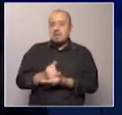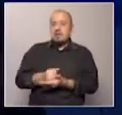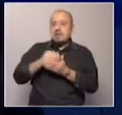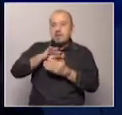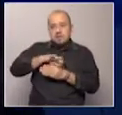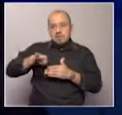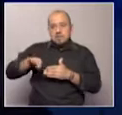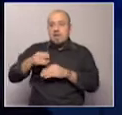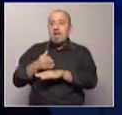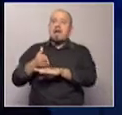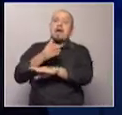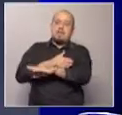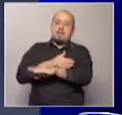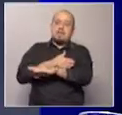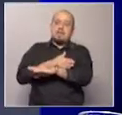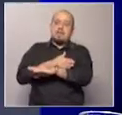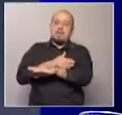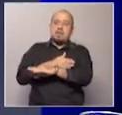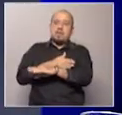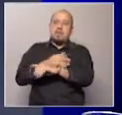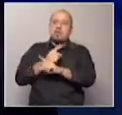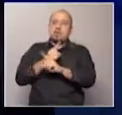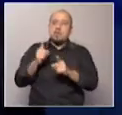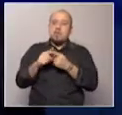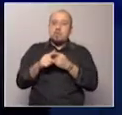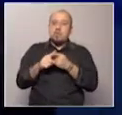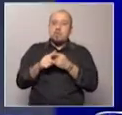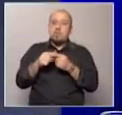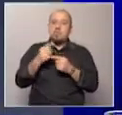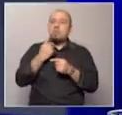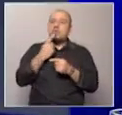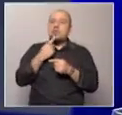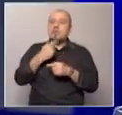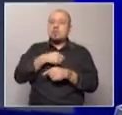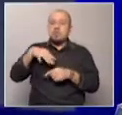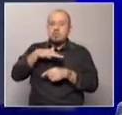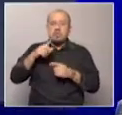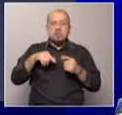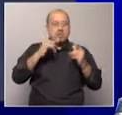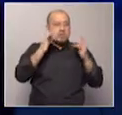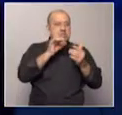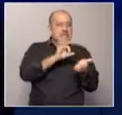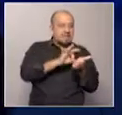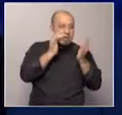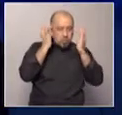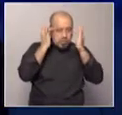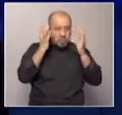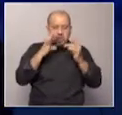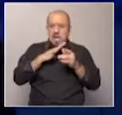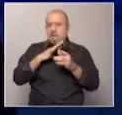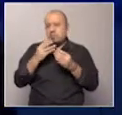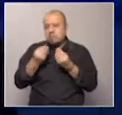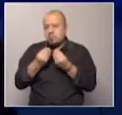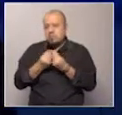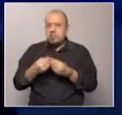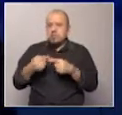captación previo que evite el delito es educativo o éste sea sistema educativo hay una cantidad